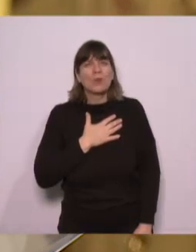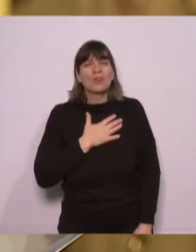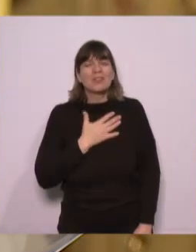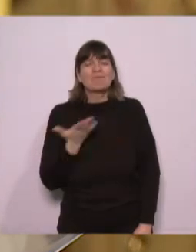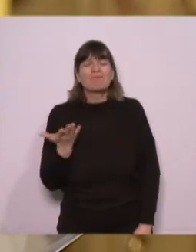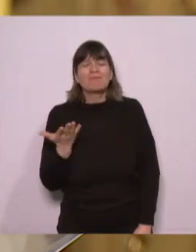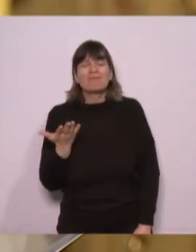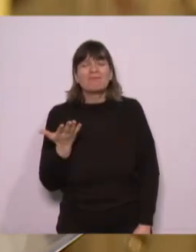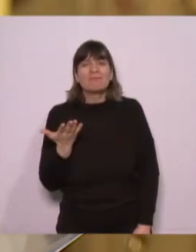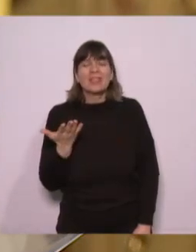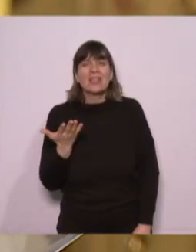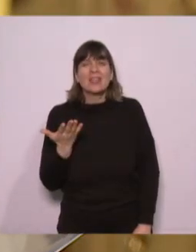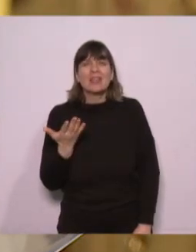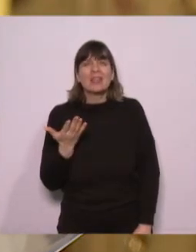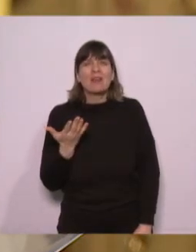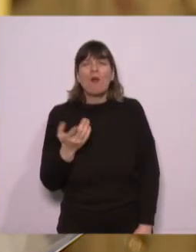fácilmente